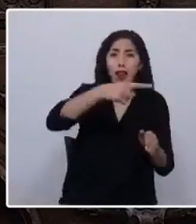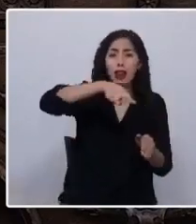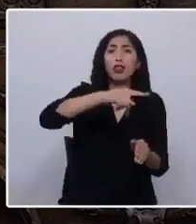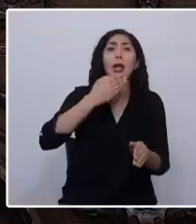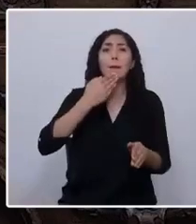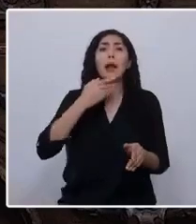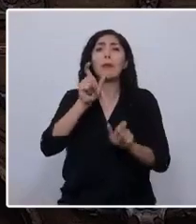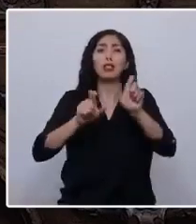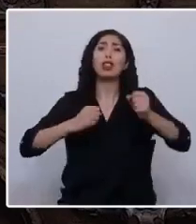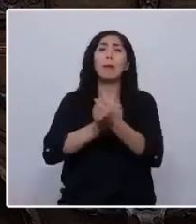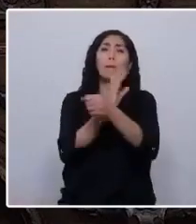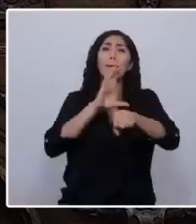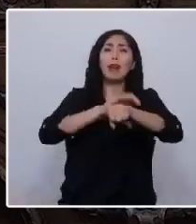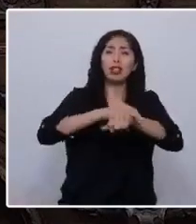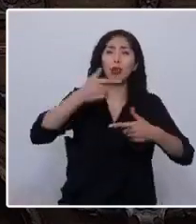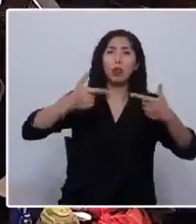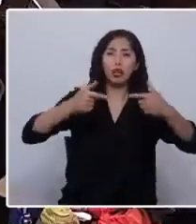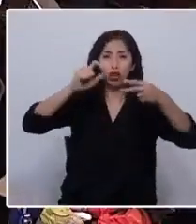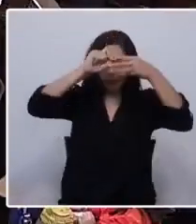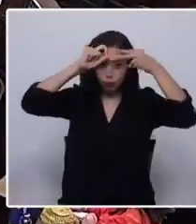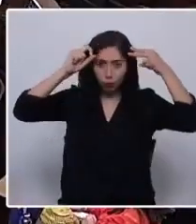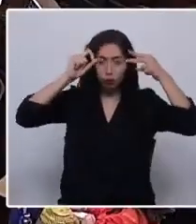Huaylmapu.